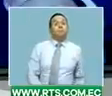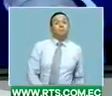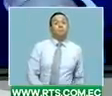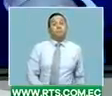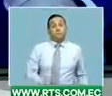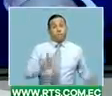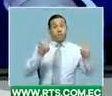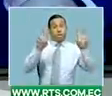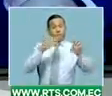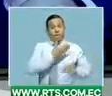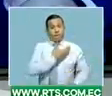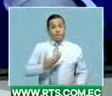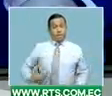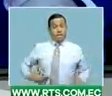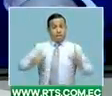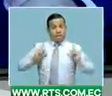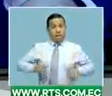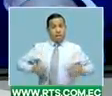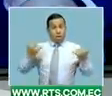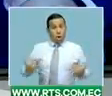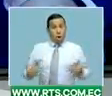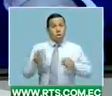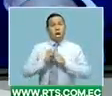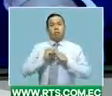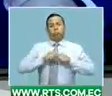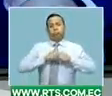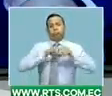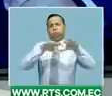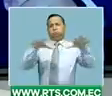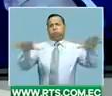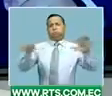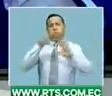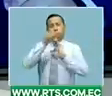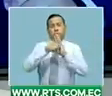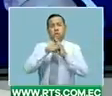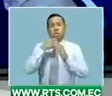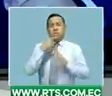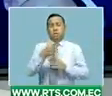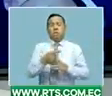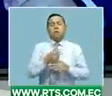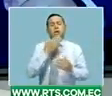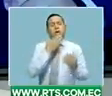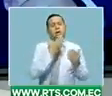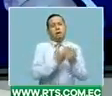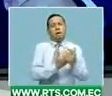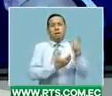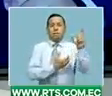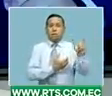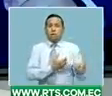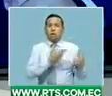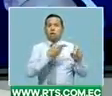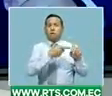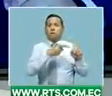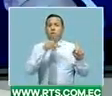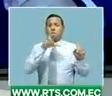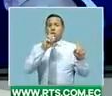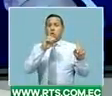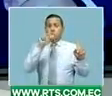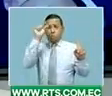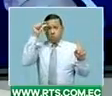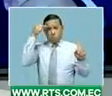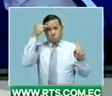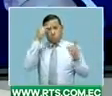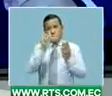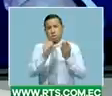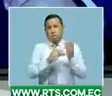República, Lenín Moreno, en cadena nacional, agradeció la gestión de María Paula Rombo como ministra de Gobierno, luego de conocer la decisión de la